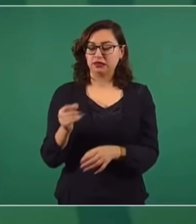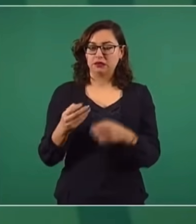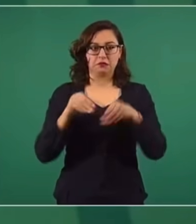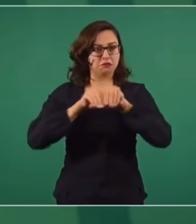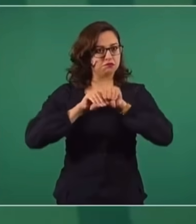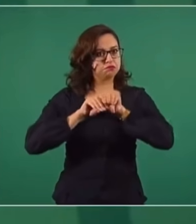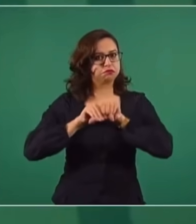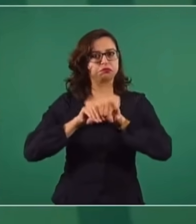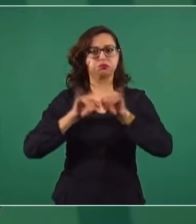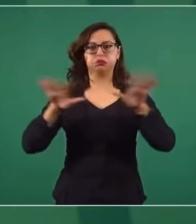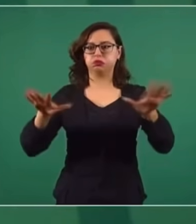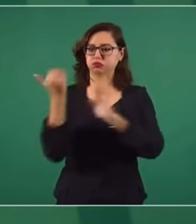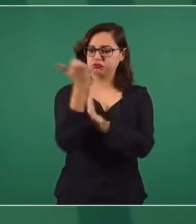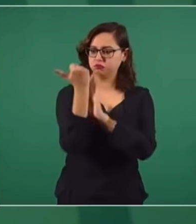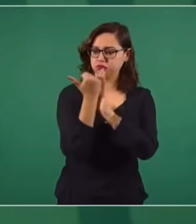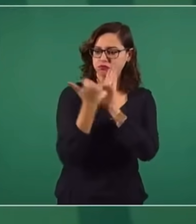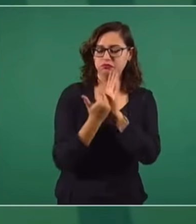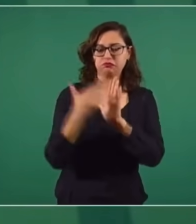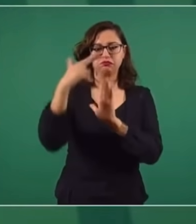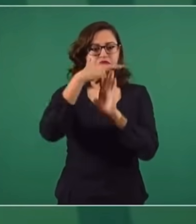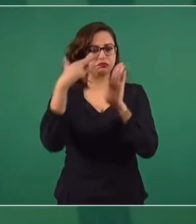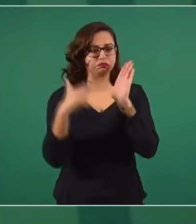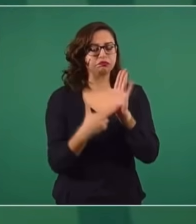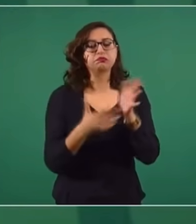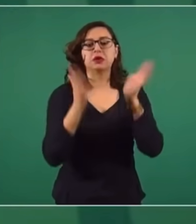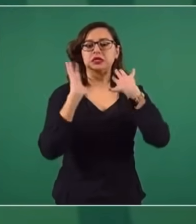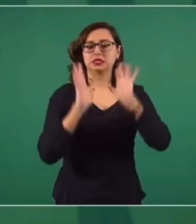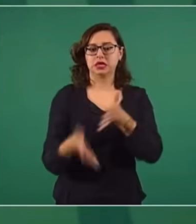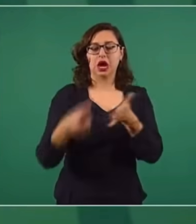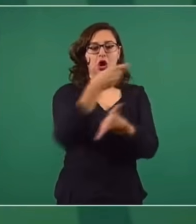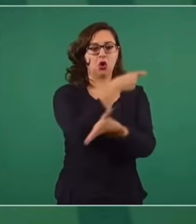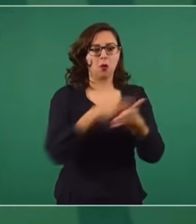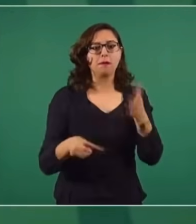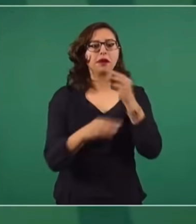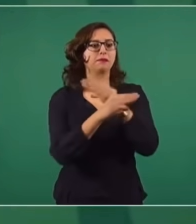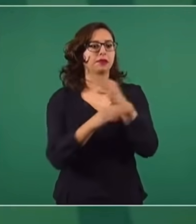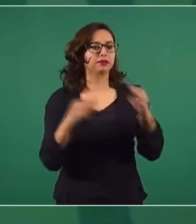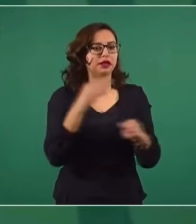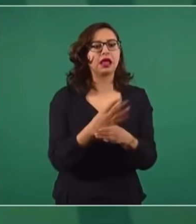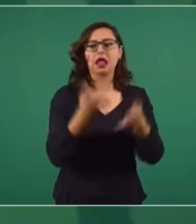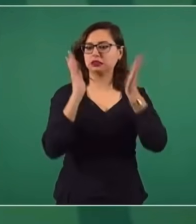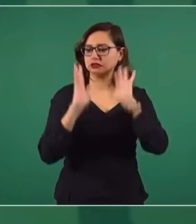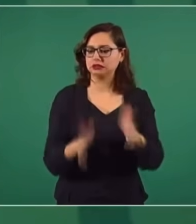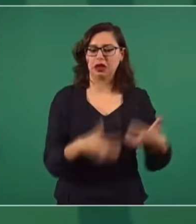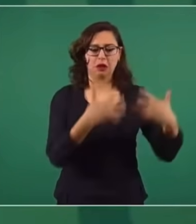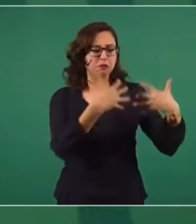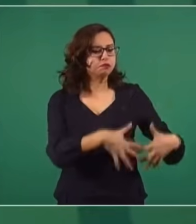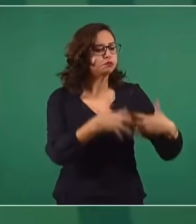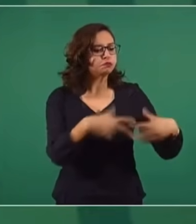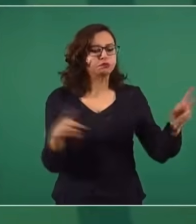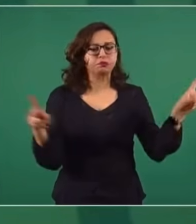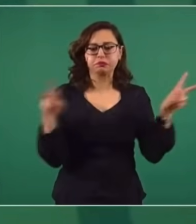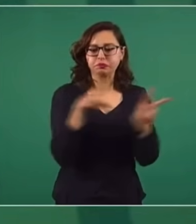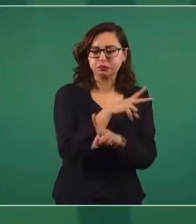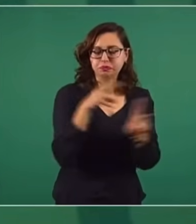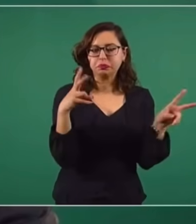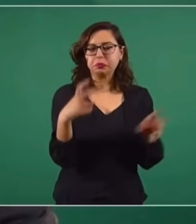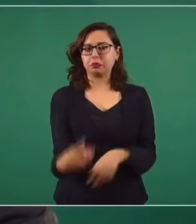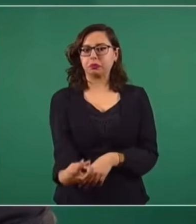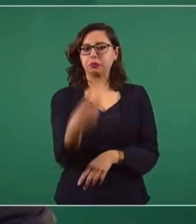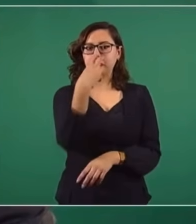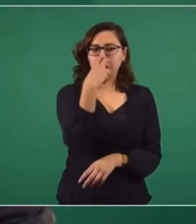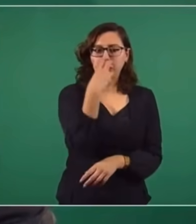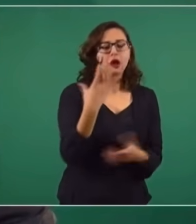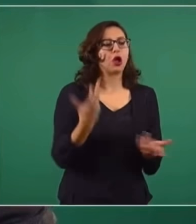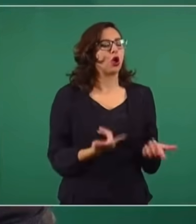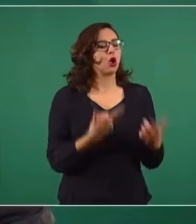es necesario. Desde luego compramos los distintos materiales, equipos, los ventiladores, se entrenaron a unidades